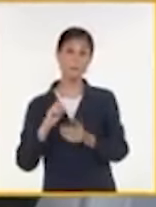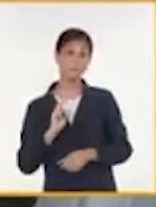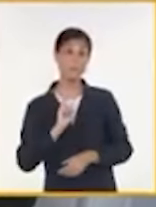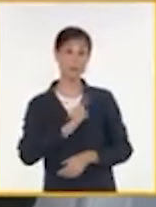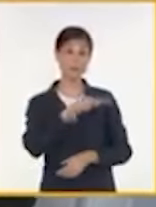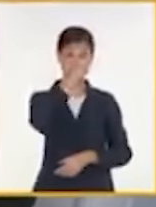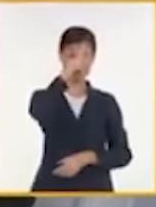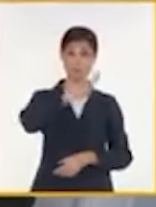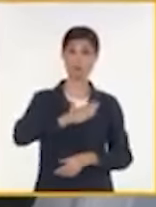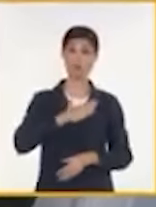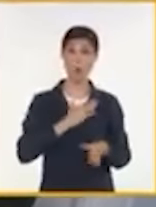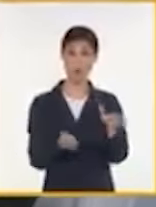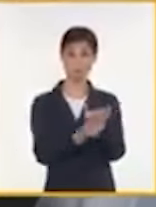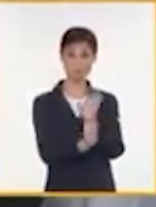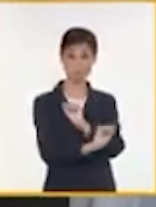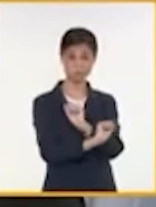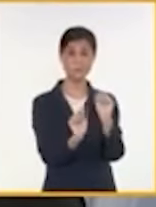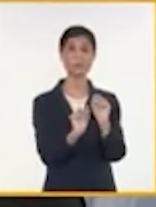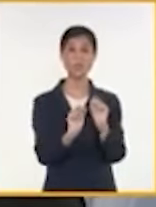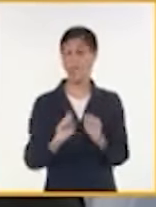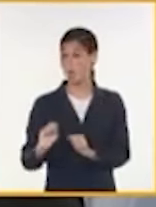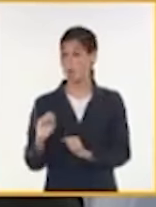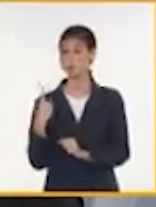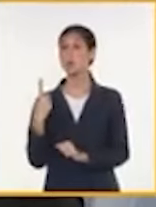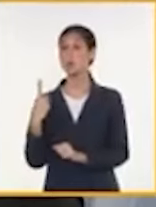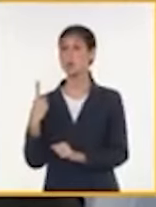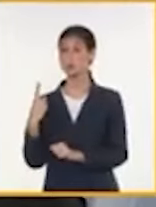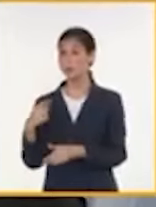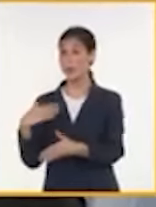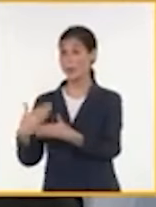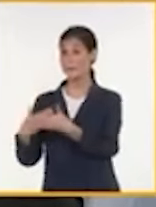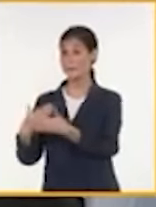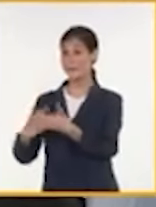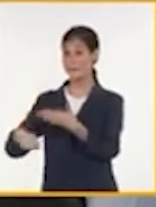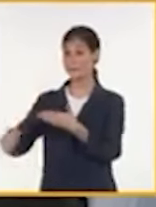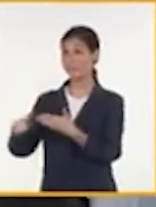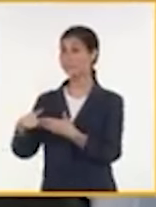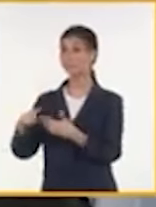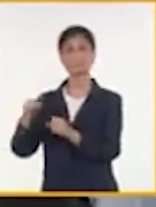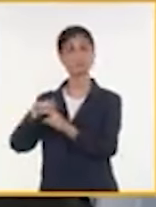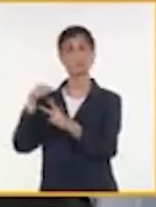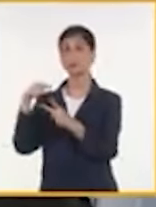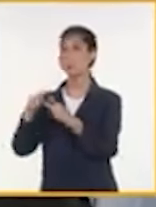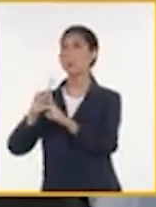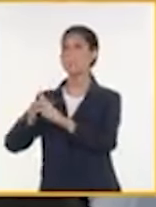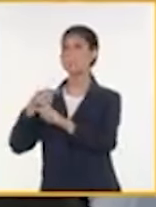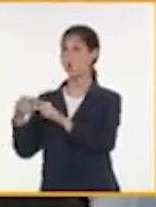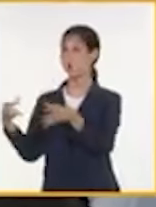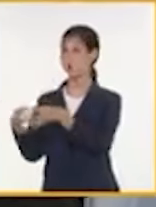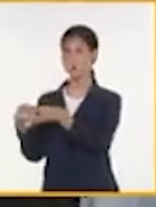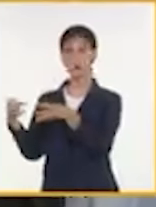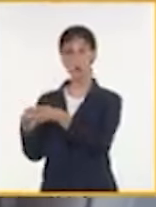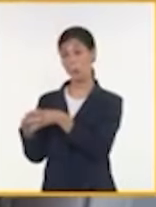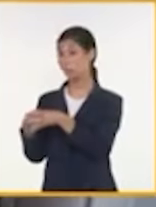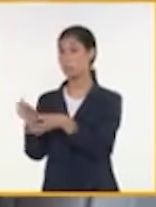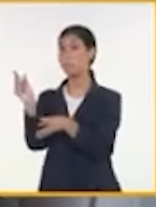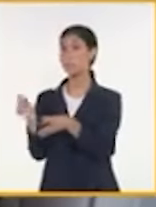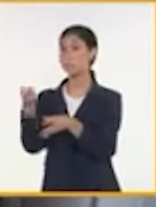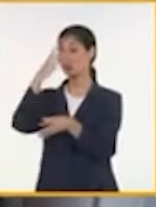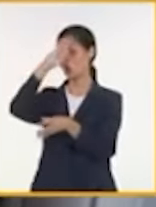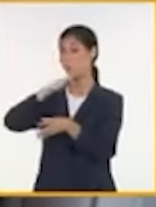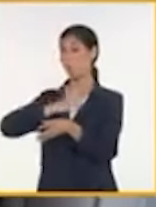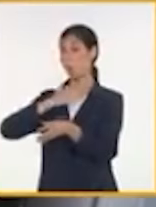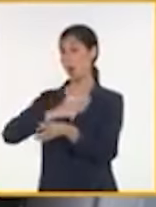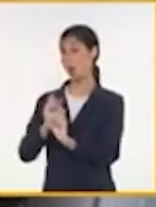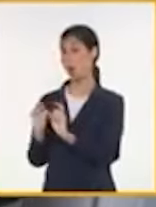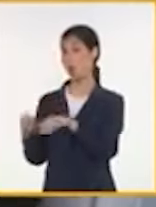e individuos independientes que alentado precisamente por la prácticamente el